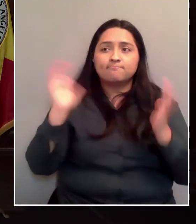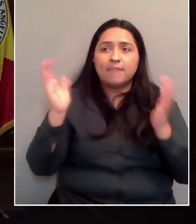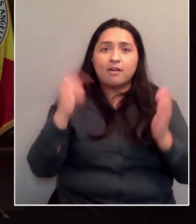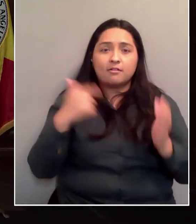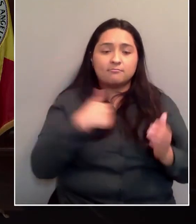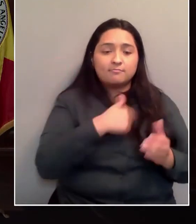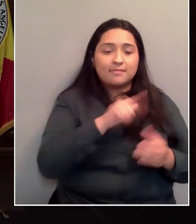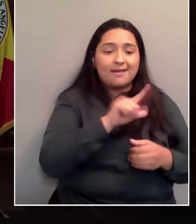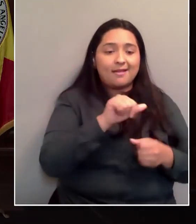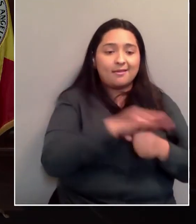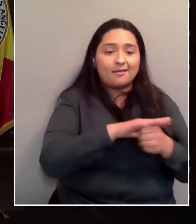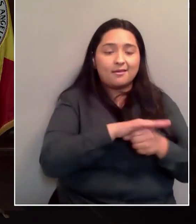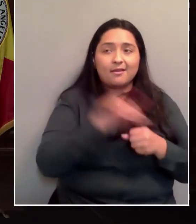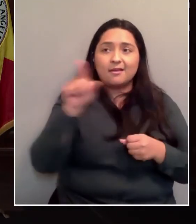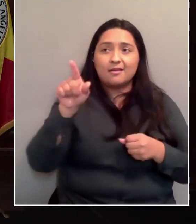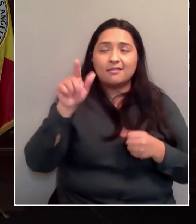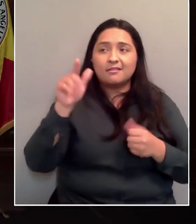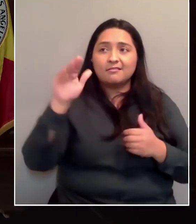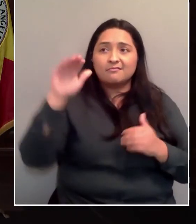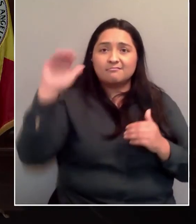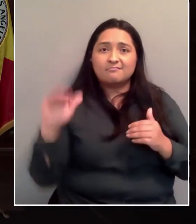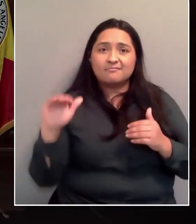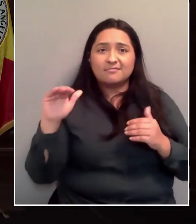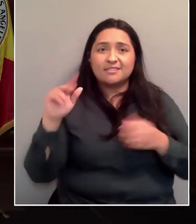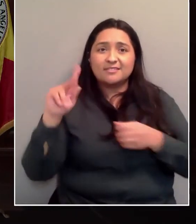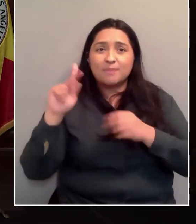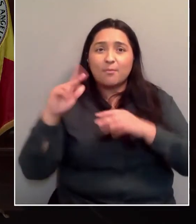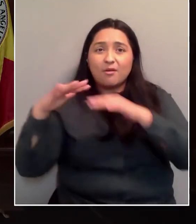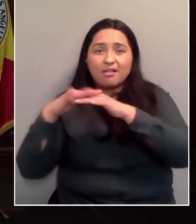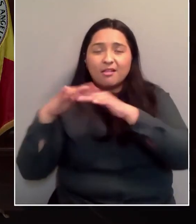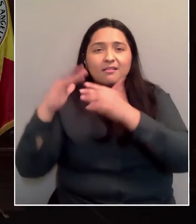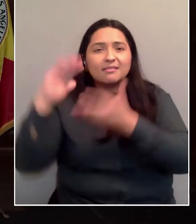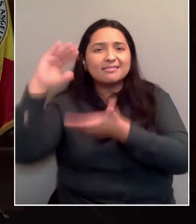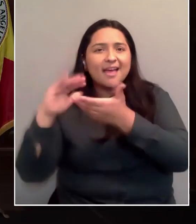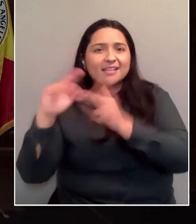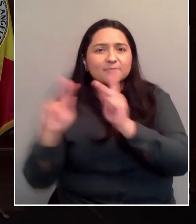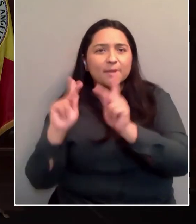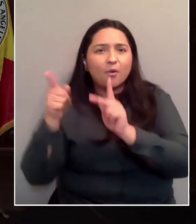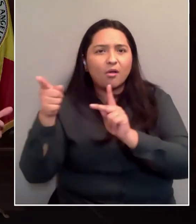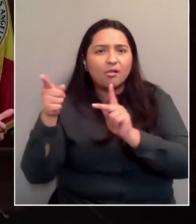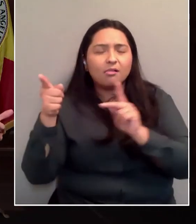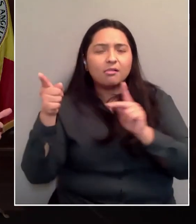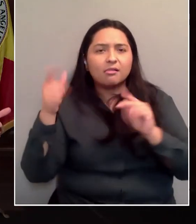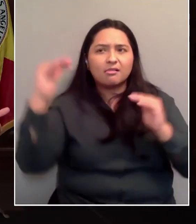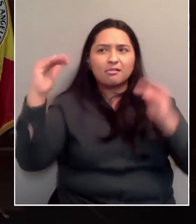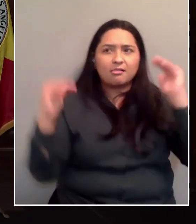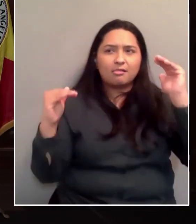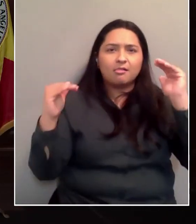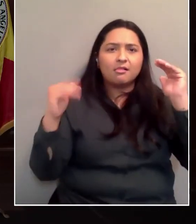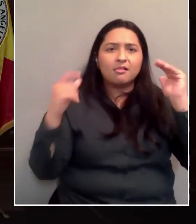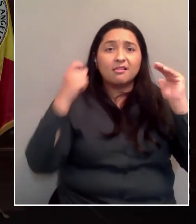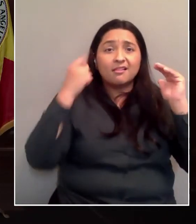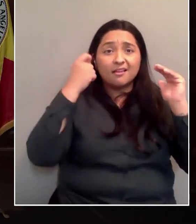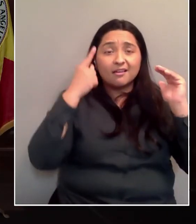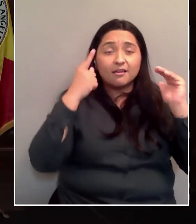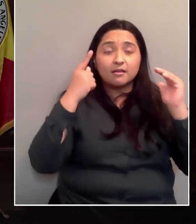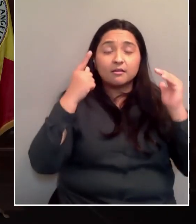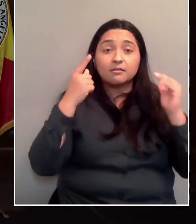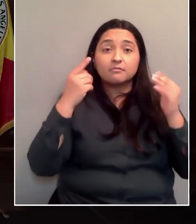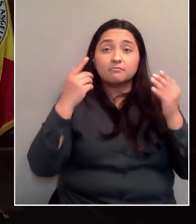Los Ángeles. Ellos están recibiendo 20 por ciento más dosis de la vacuna.